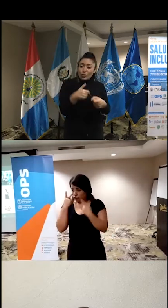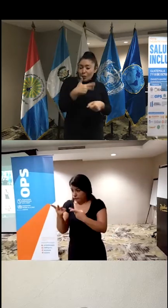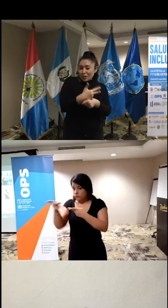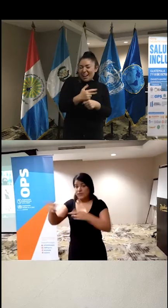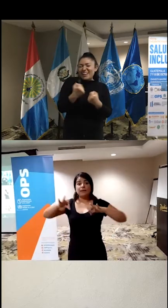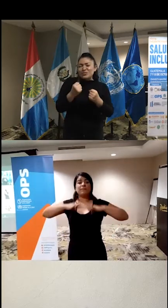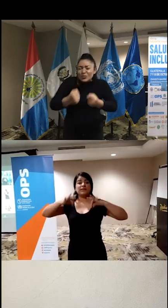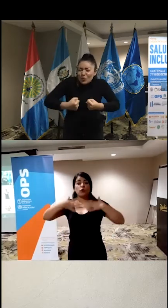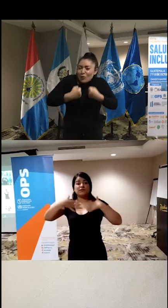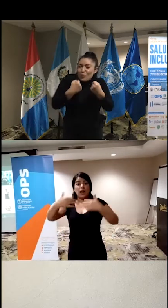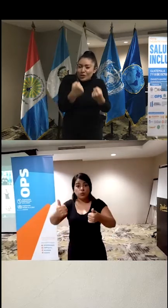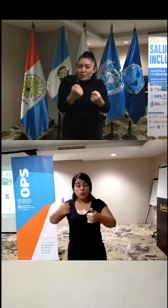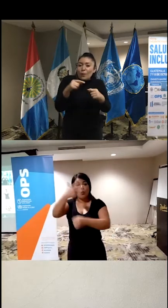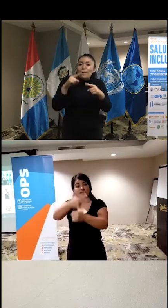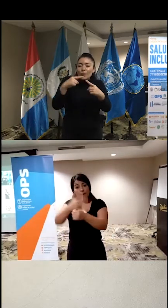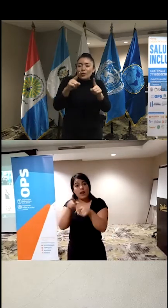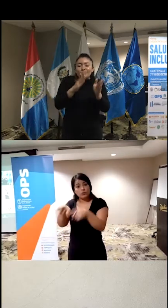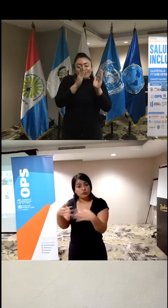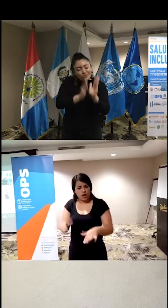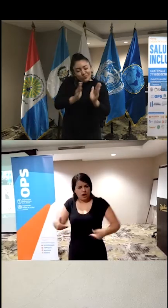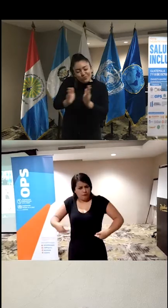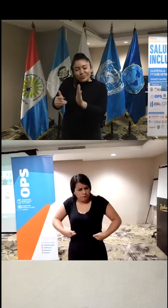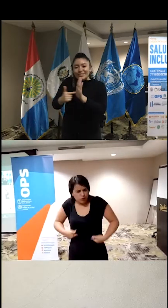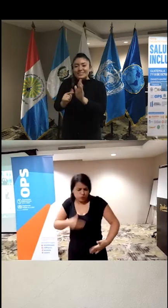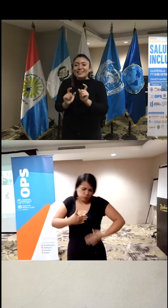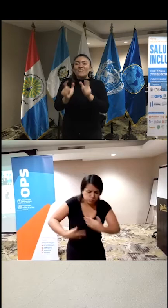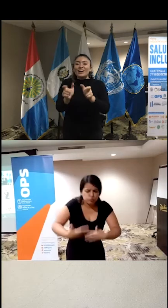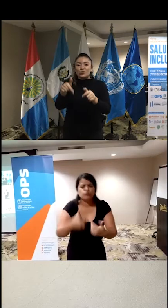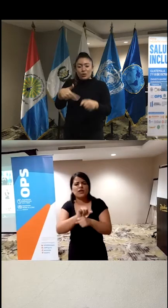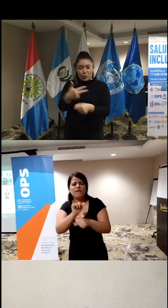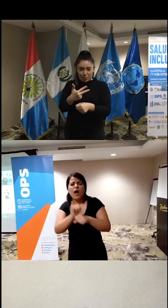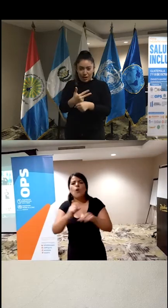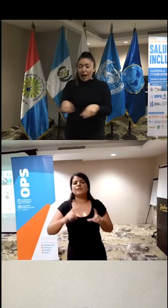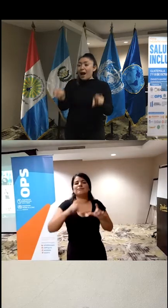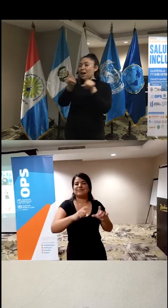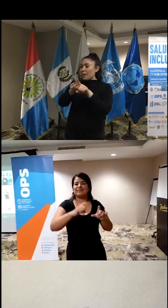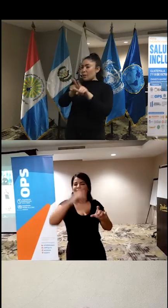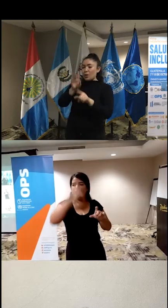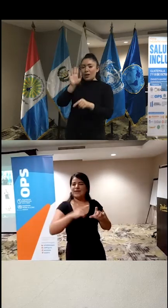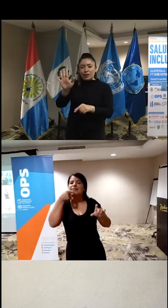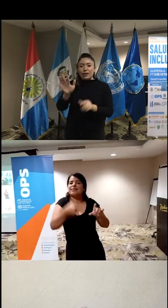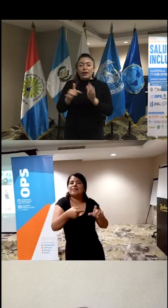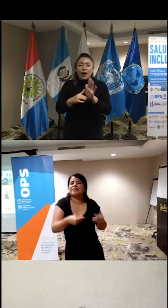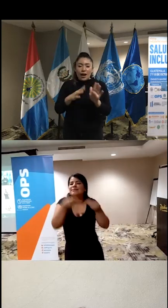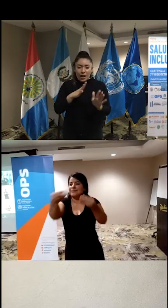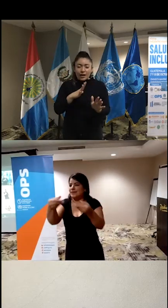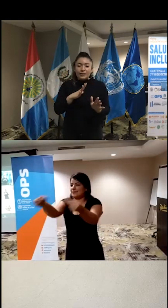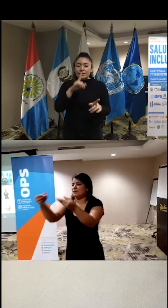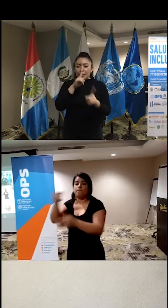por establecer un procedimiento de certificación en Guatemala, al igual que existe en países de la